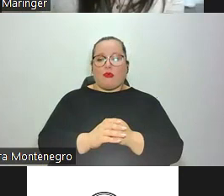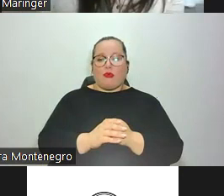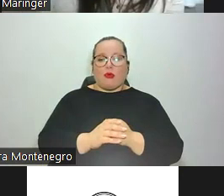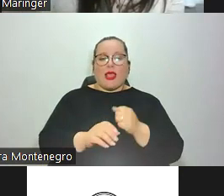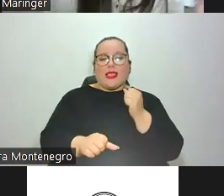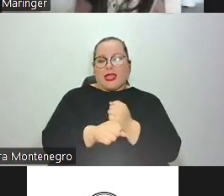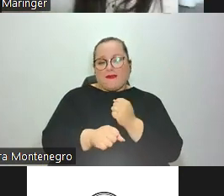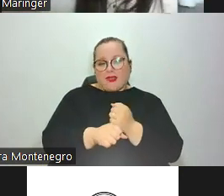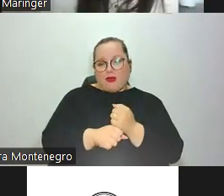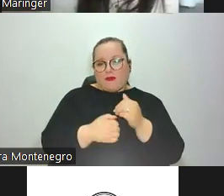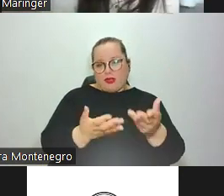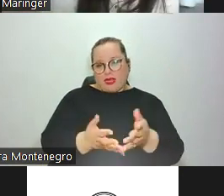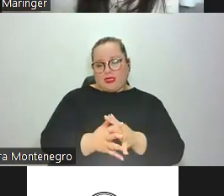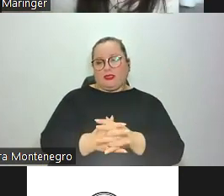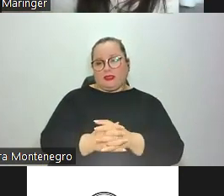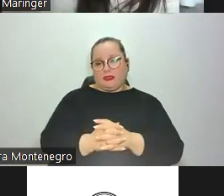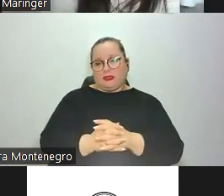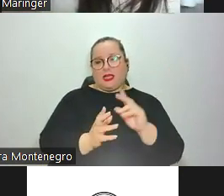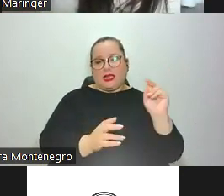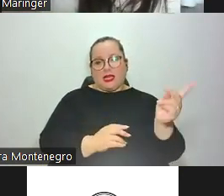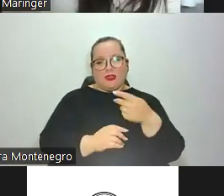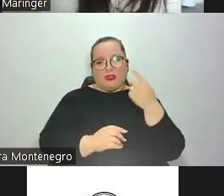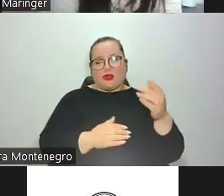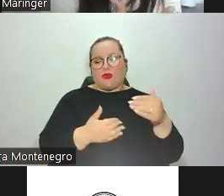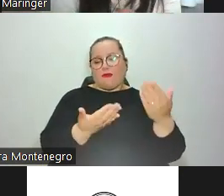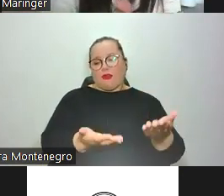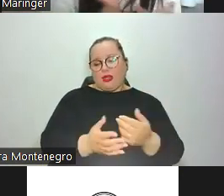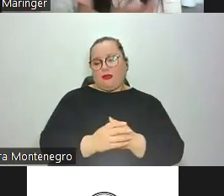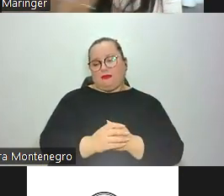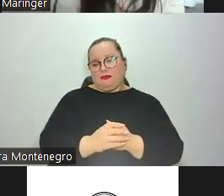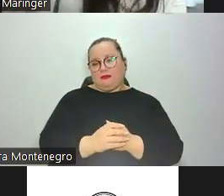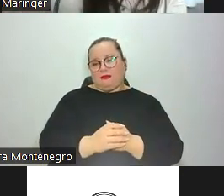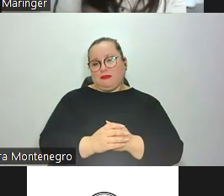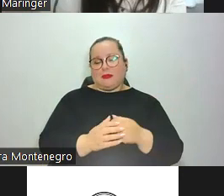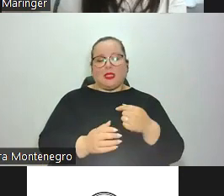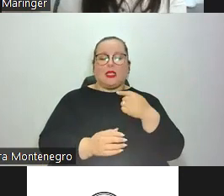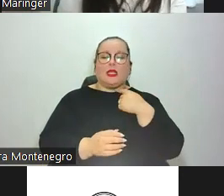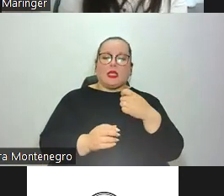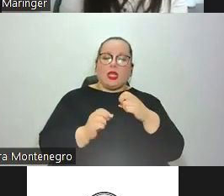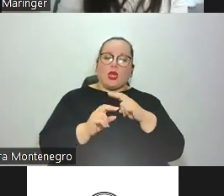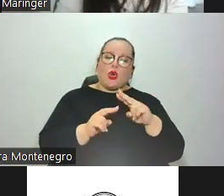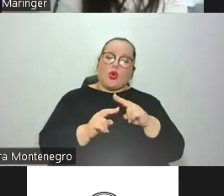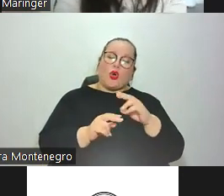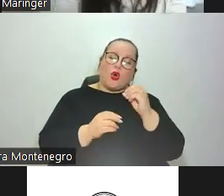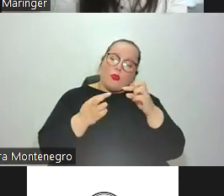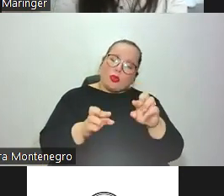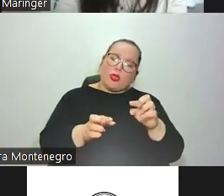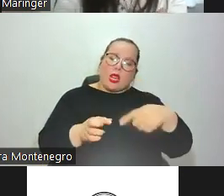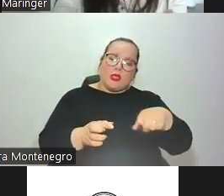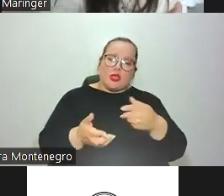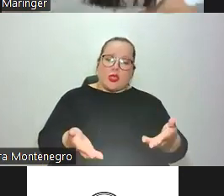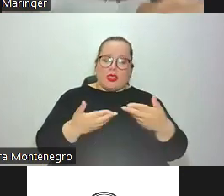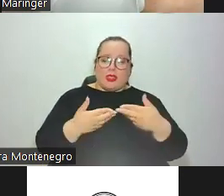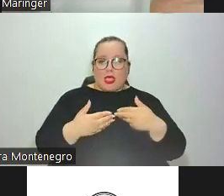laboral. El entorno, ¿cierto? El entorno, ¿qué oportunidades nos ofrece? Muchas veces yo creo que